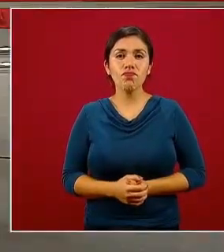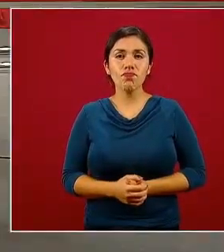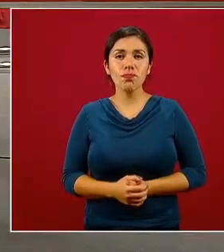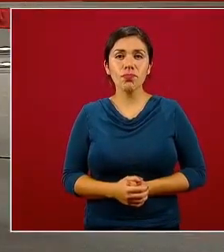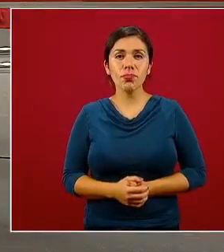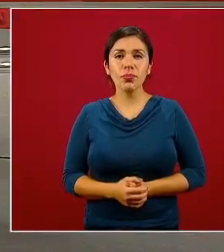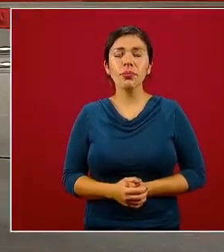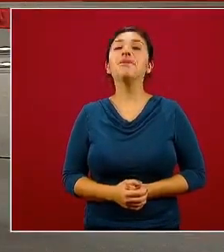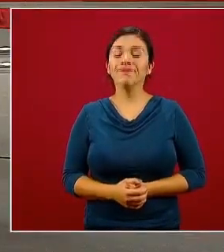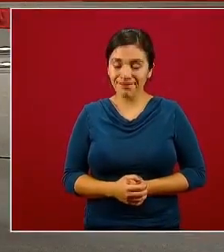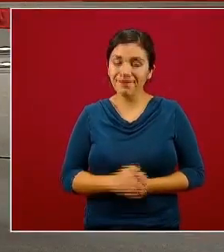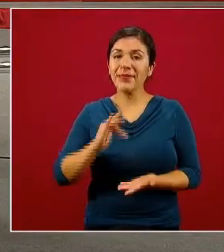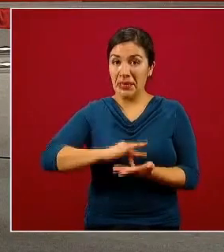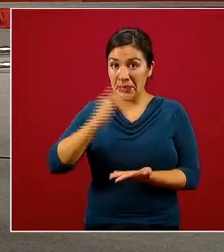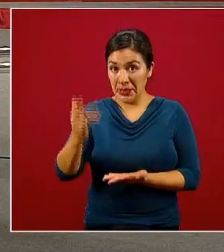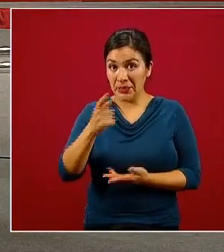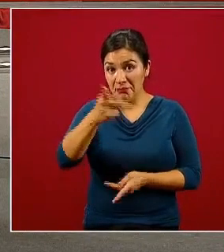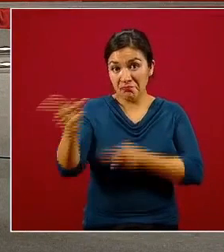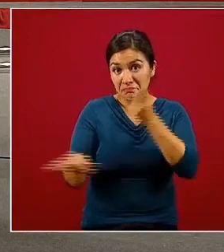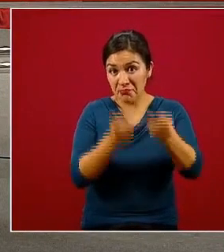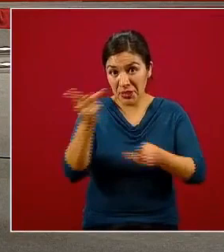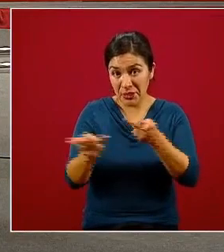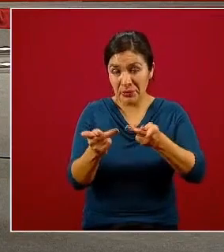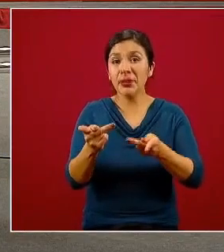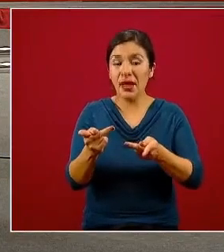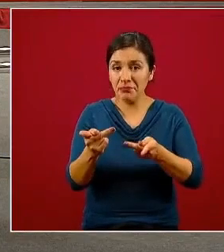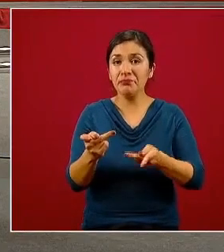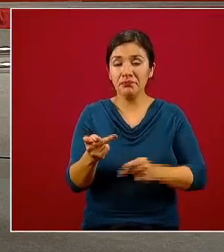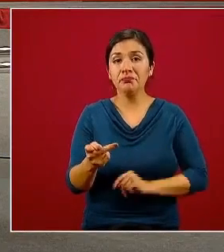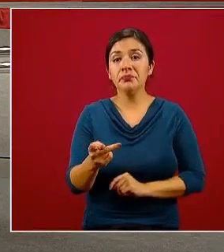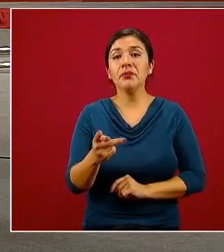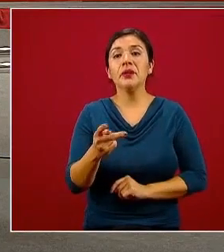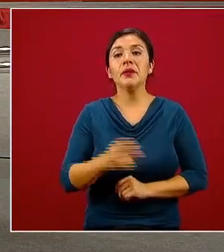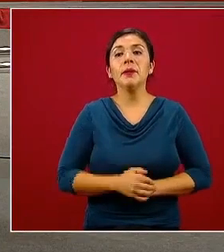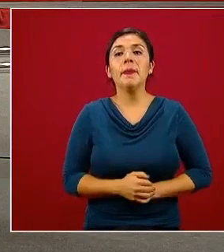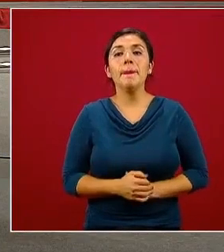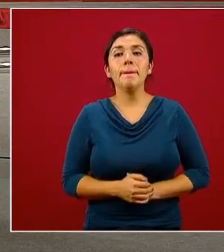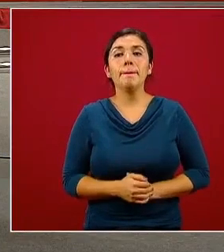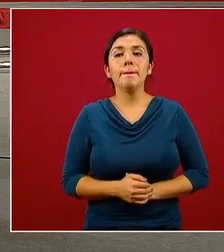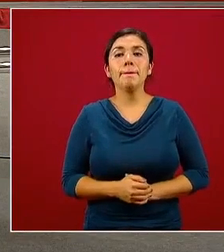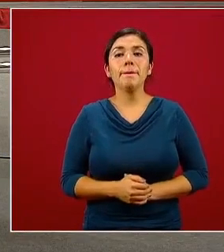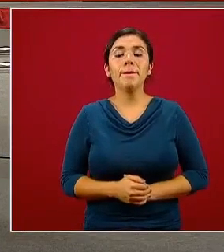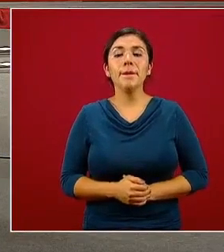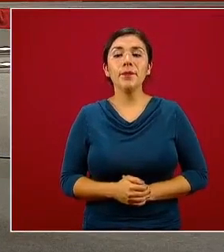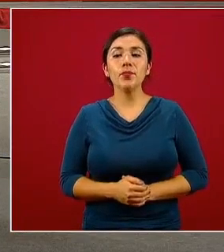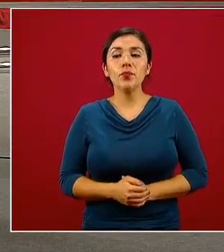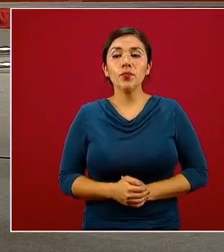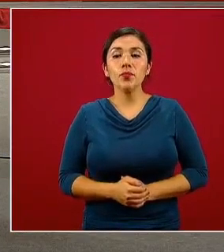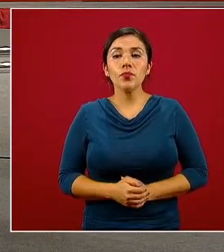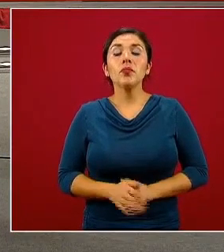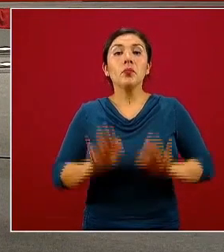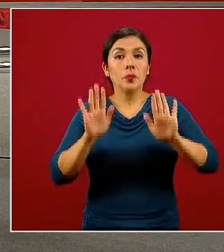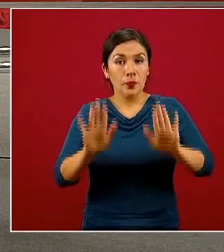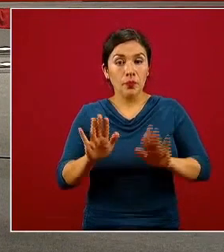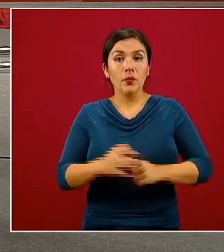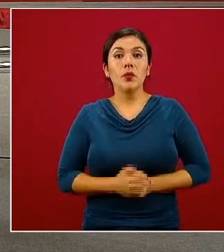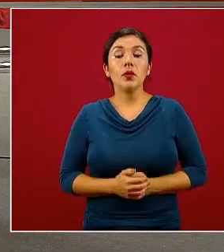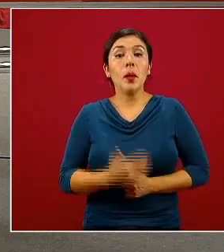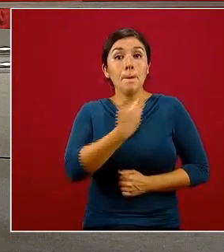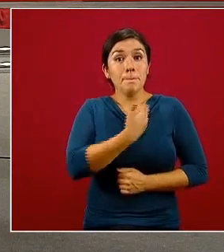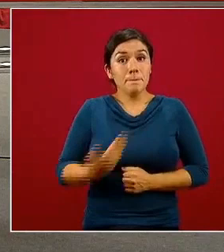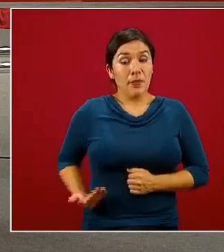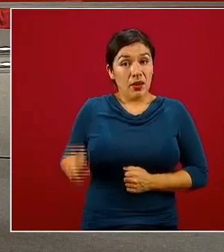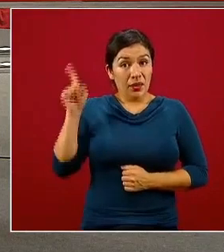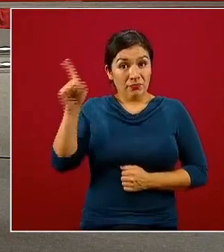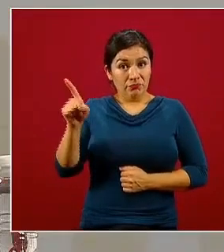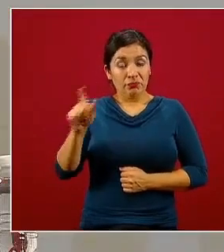Gracias. Muchas gracias por esas preguntas. ¿Y está funcionando esto? Sí. A ver, para el presidente de la